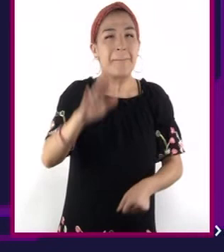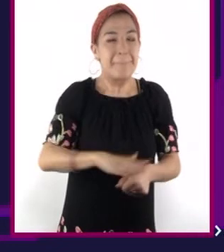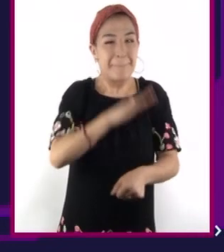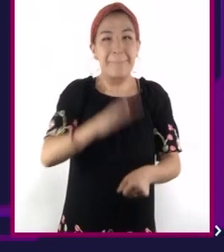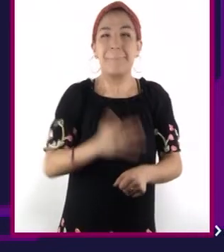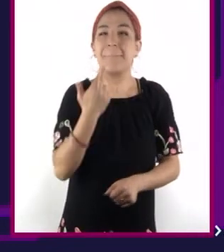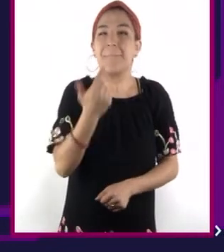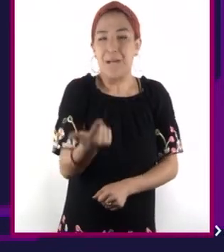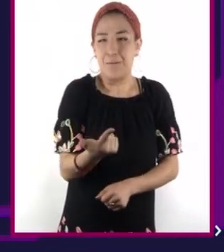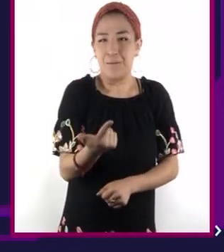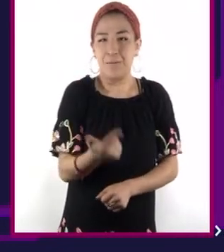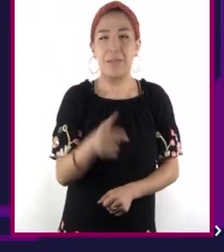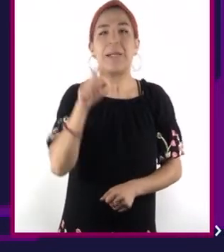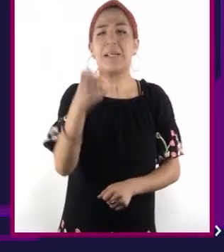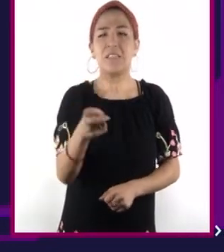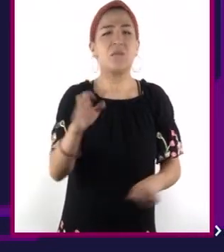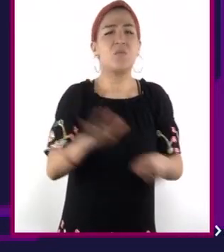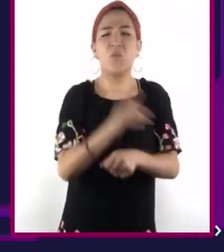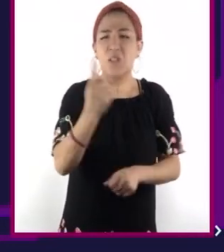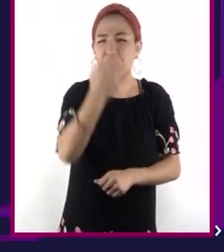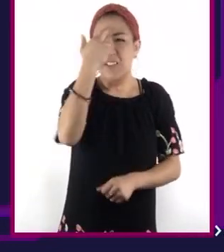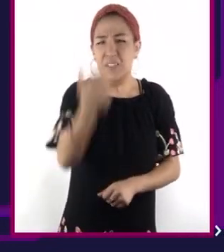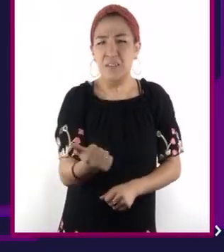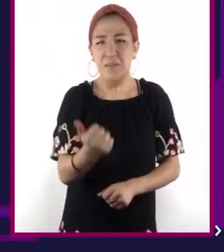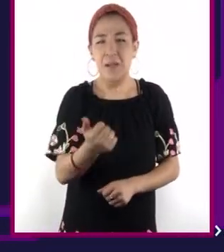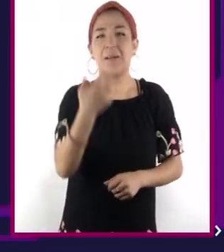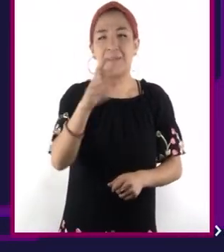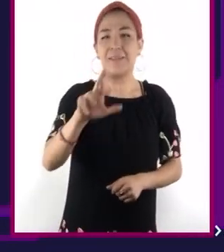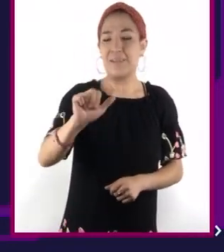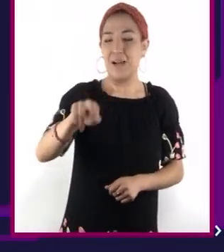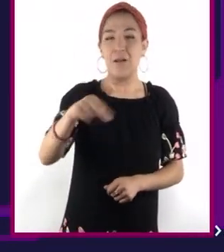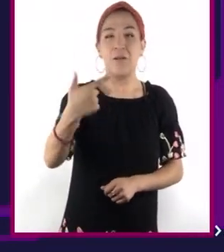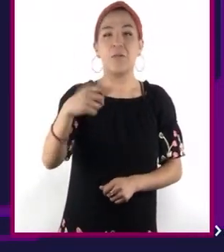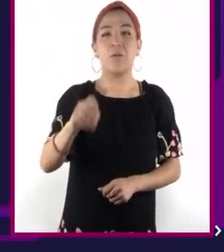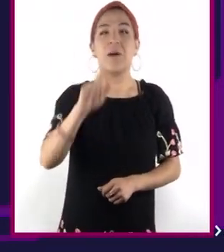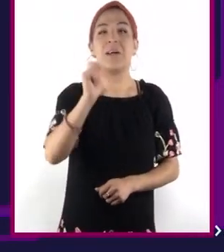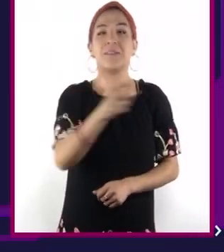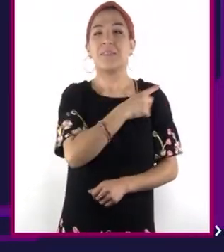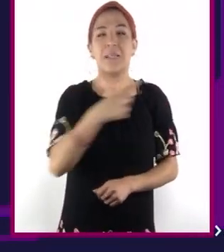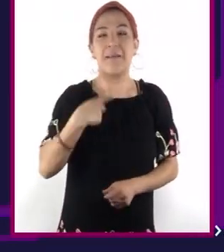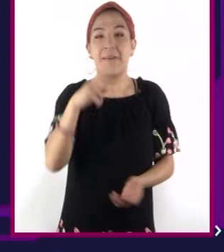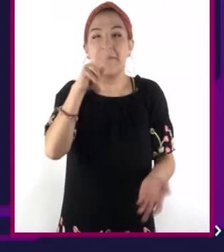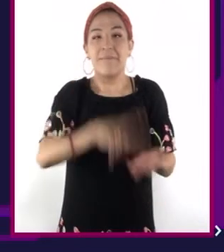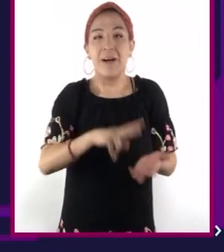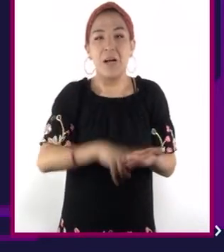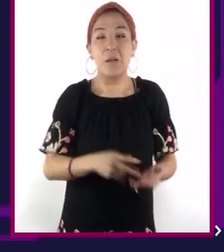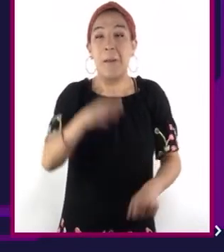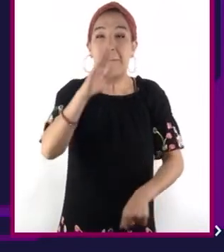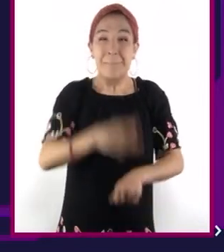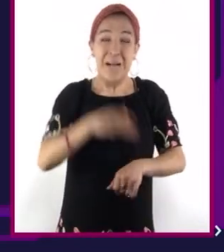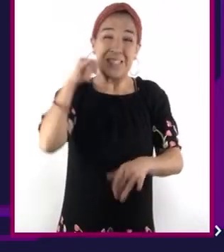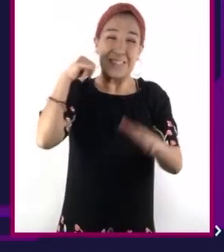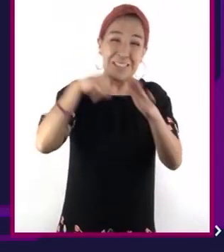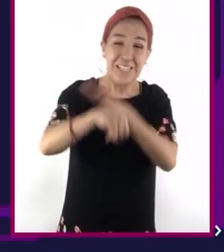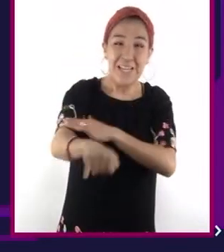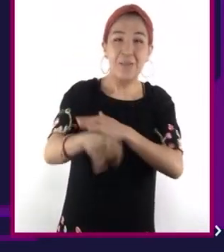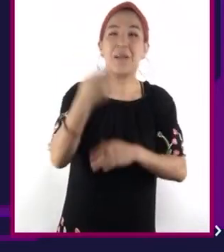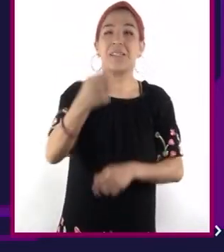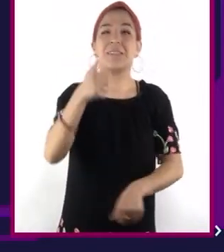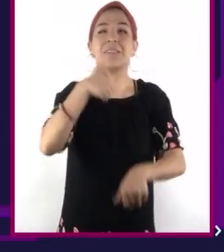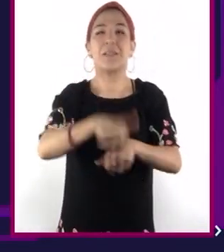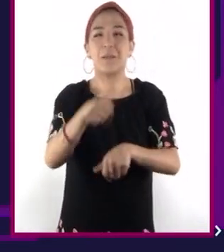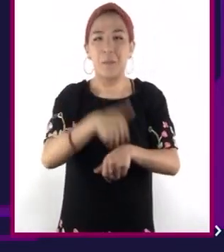preciso. Esto se debe a que en el rango solo se consideran los valores extremos de los